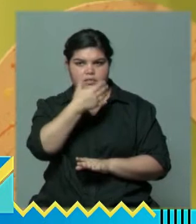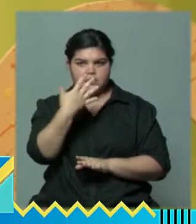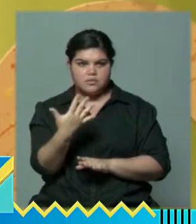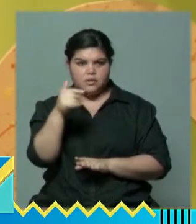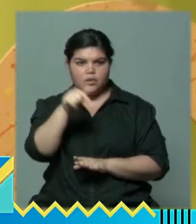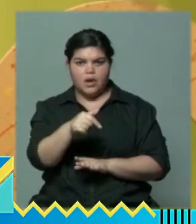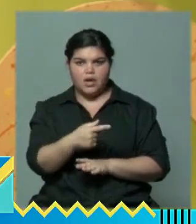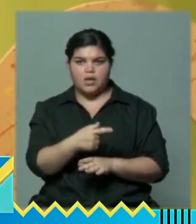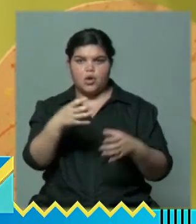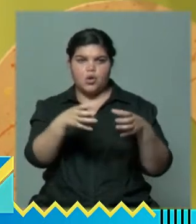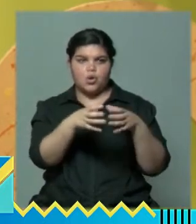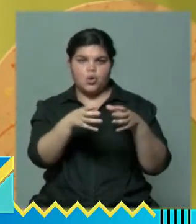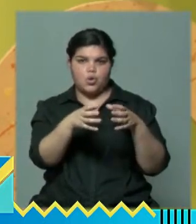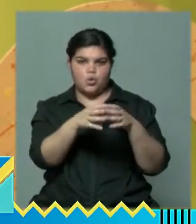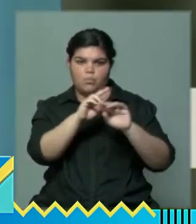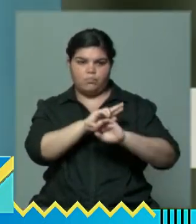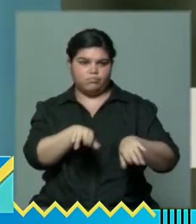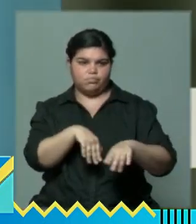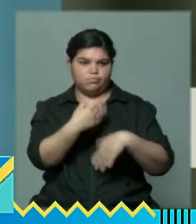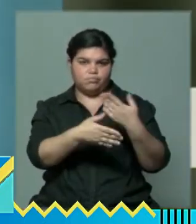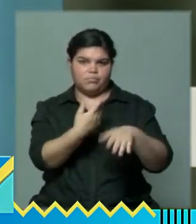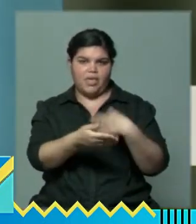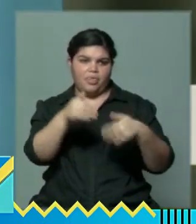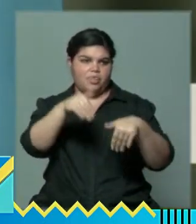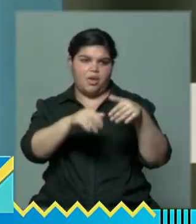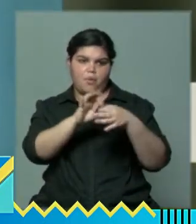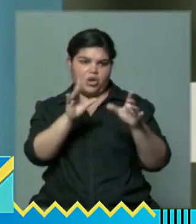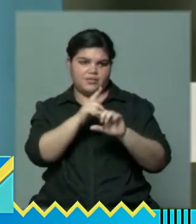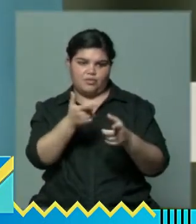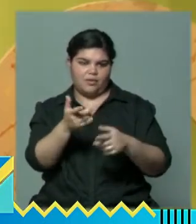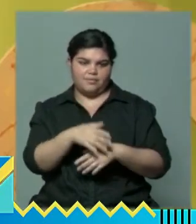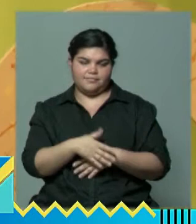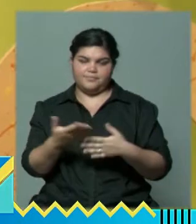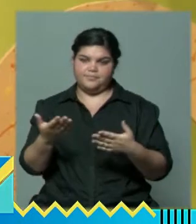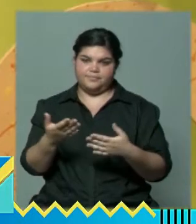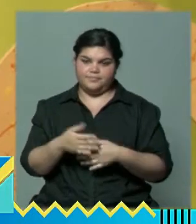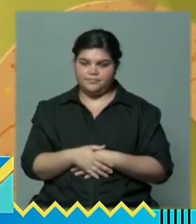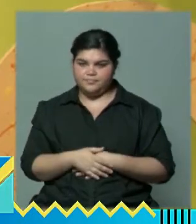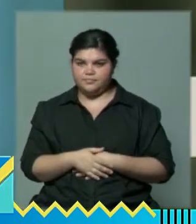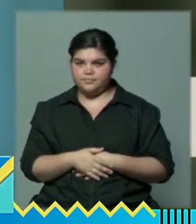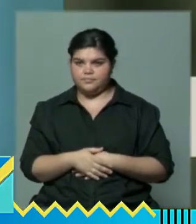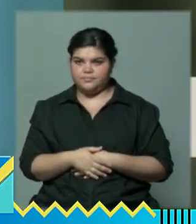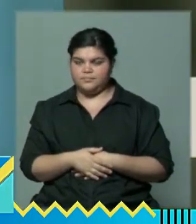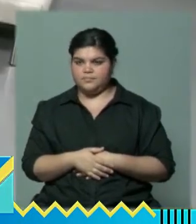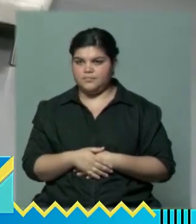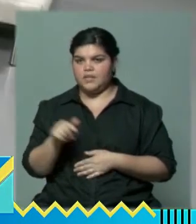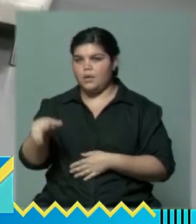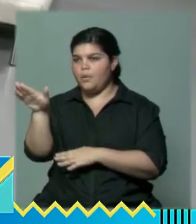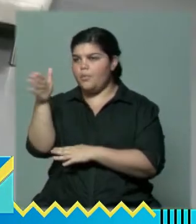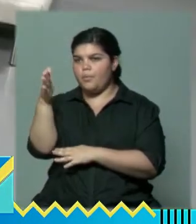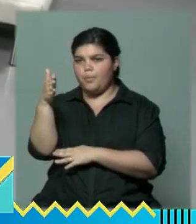proscripto. Claro. Vaya democracia. Sí. Bueno, volviendo al tema de justamente... Participaron como tres